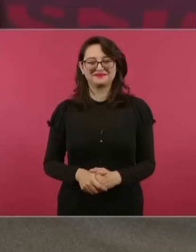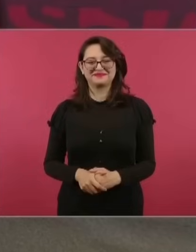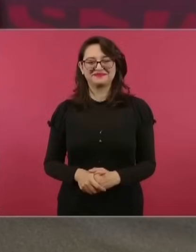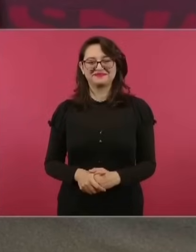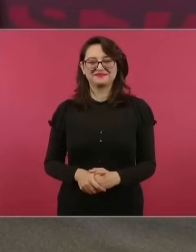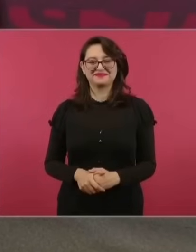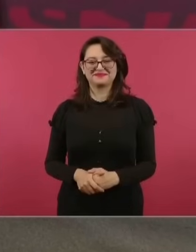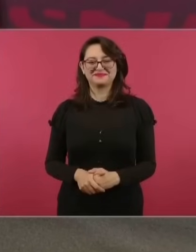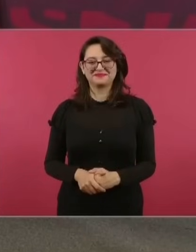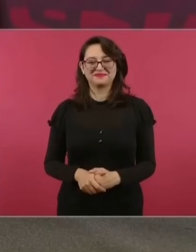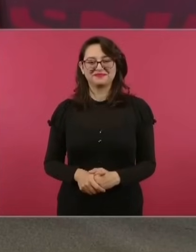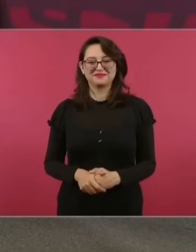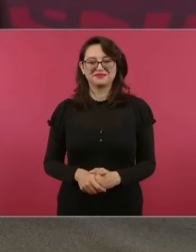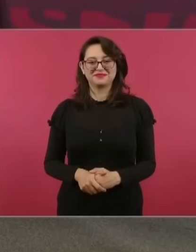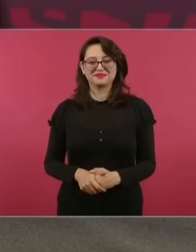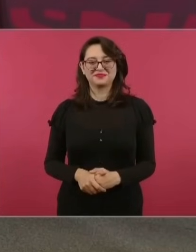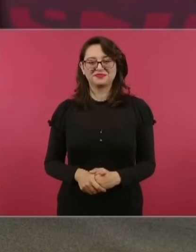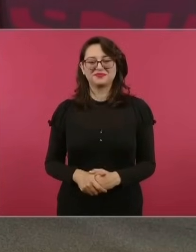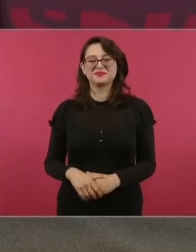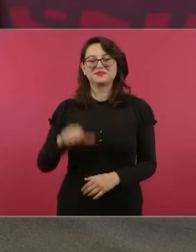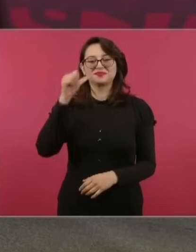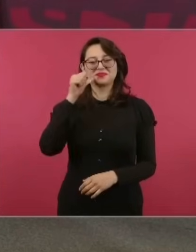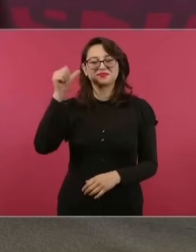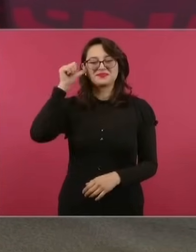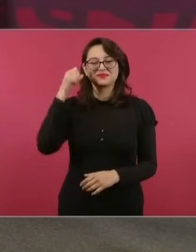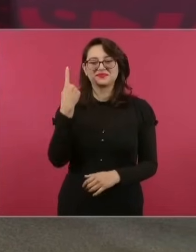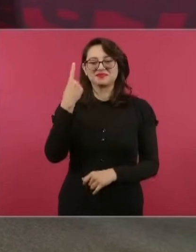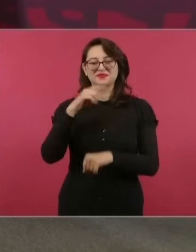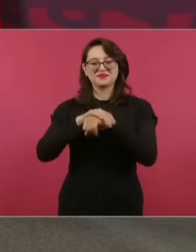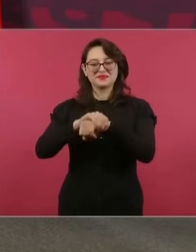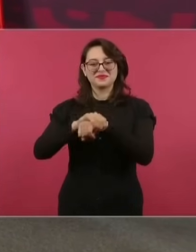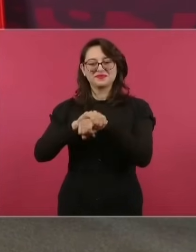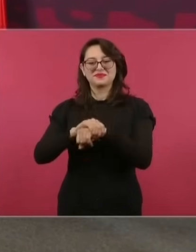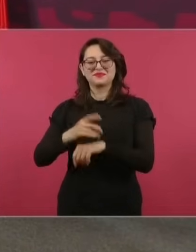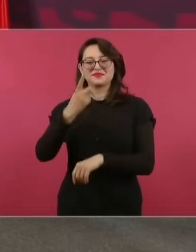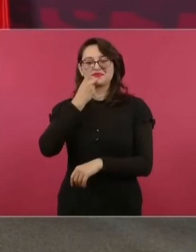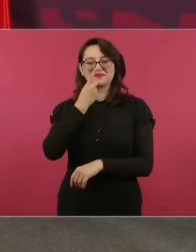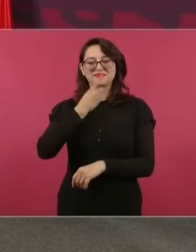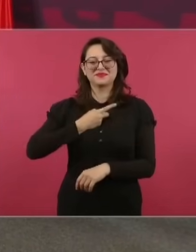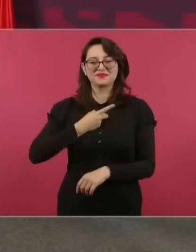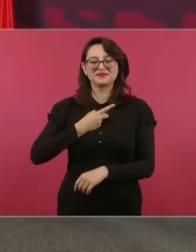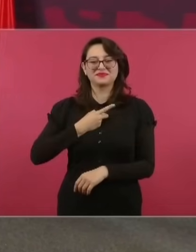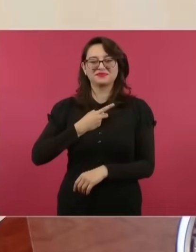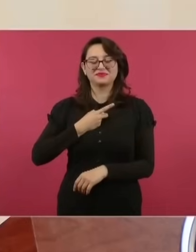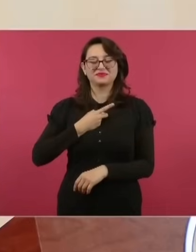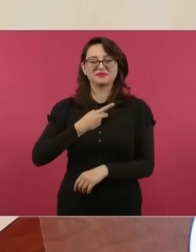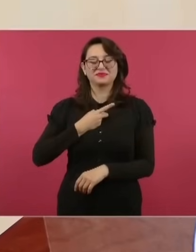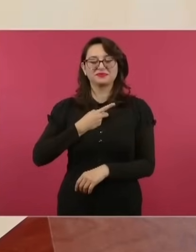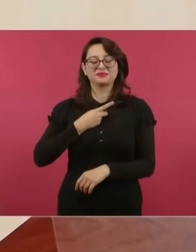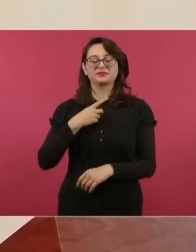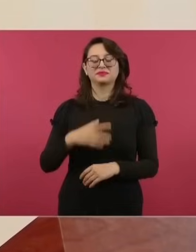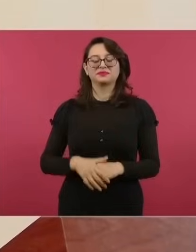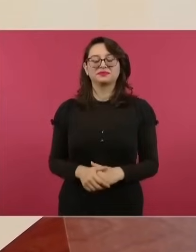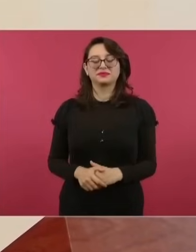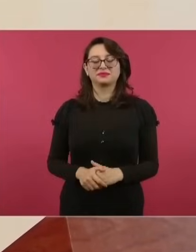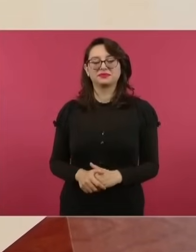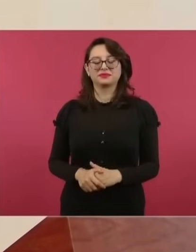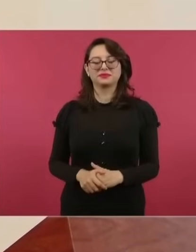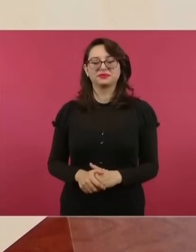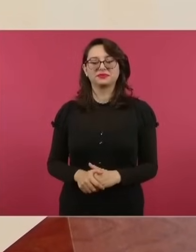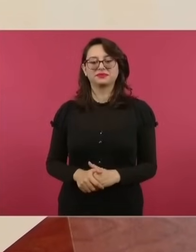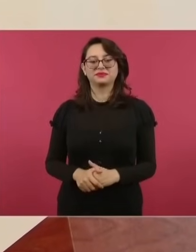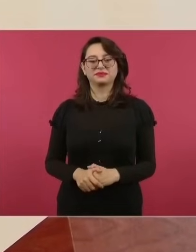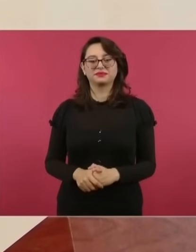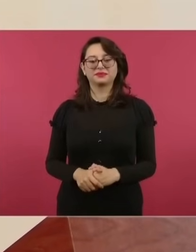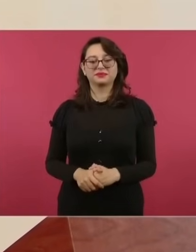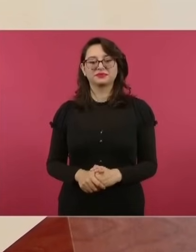ve. Pero bueno, al final de lo que se trata es esto, partamos de que el presidente no escuchó, porque han salido a defenderlo de manera también un poco como